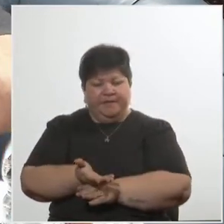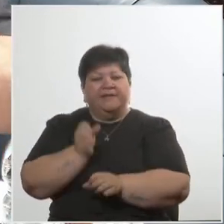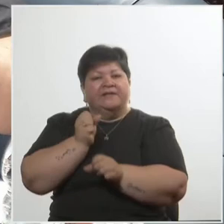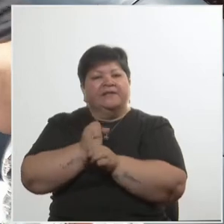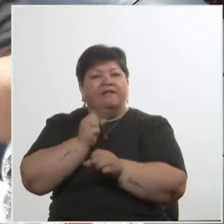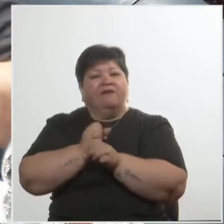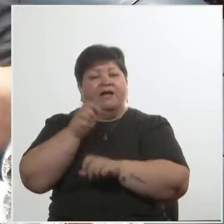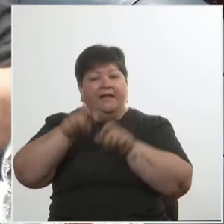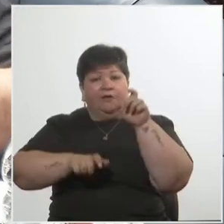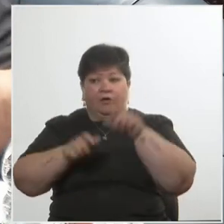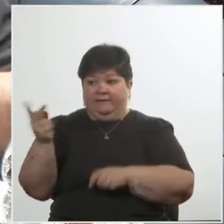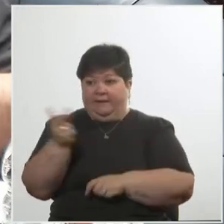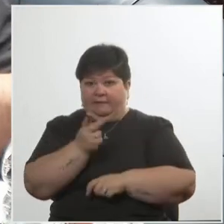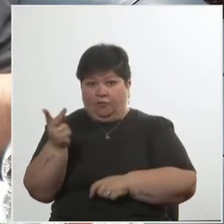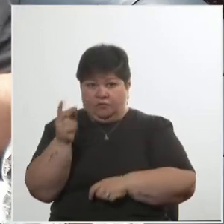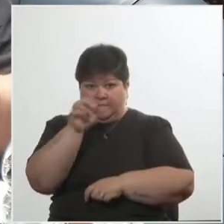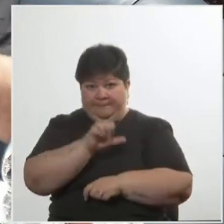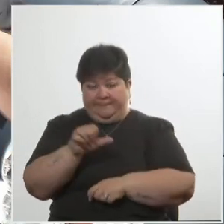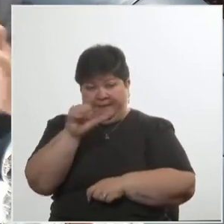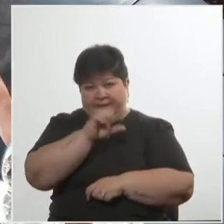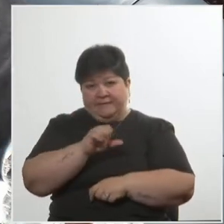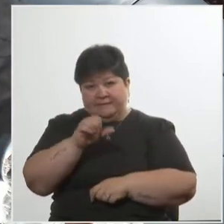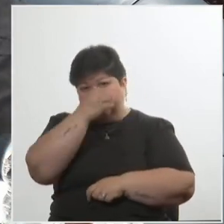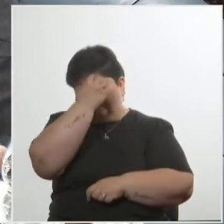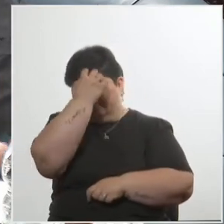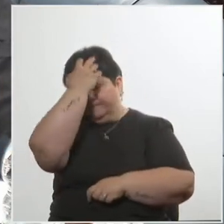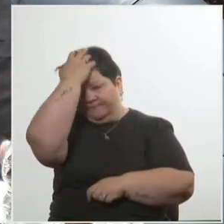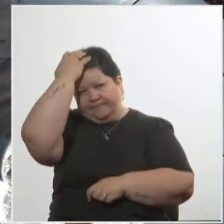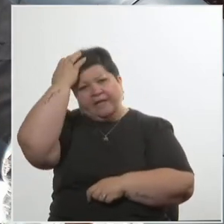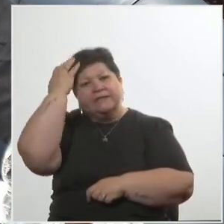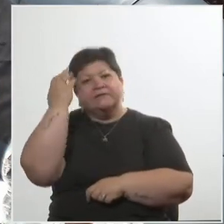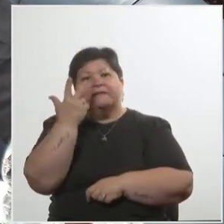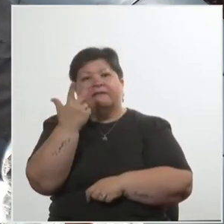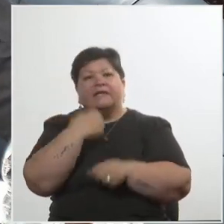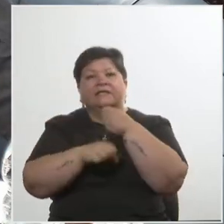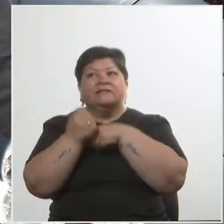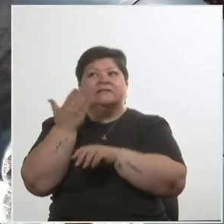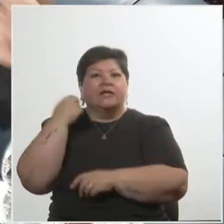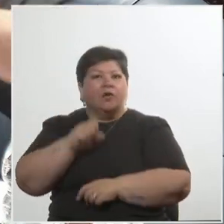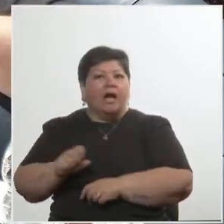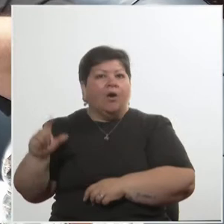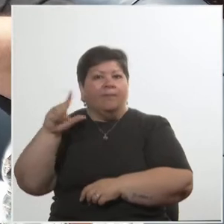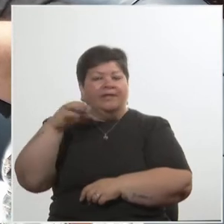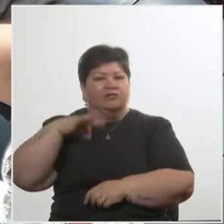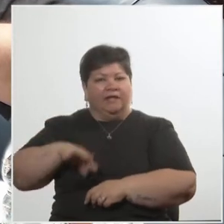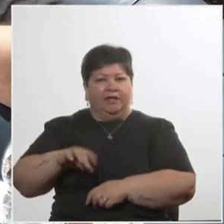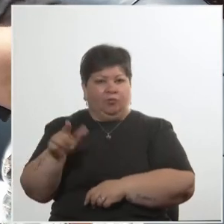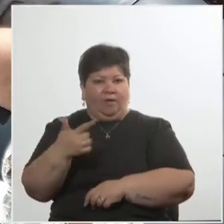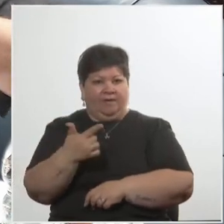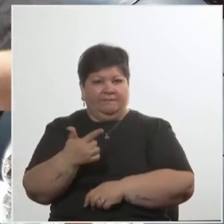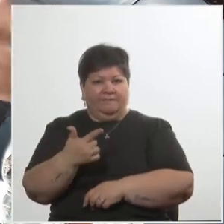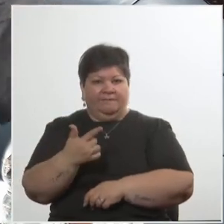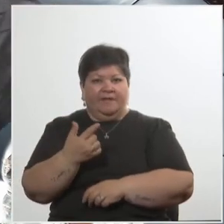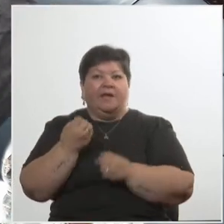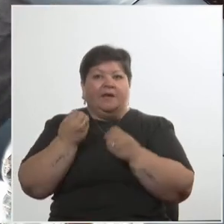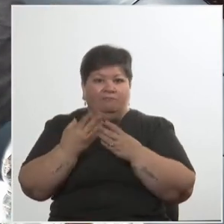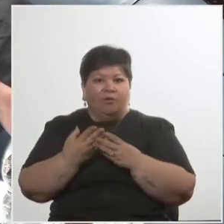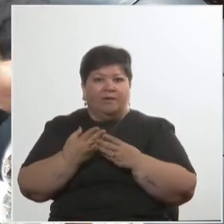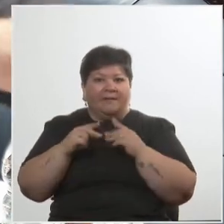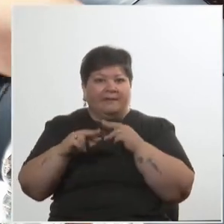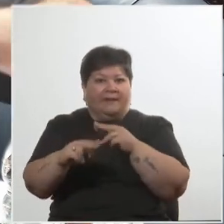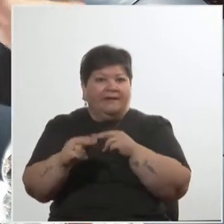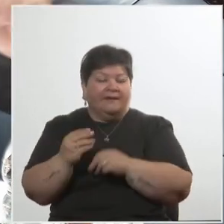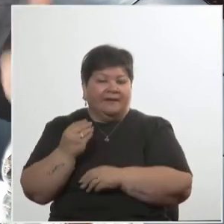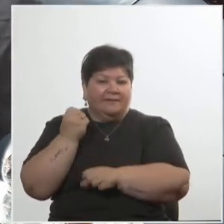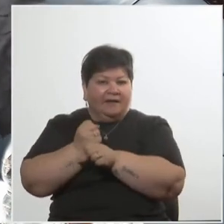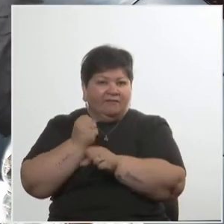trabajadores de estas dos empresas voluntariamente hace tres años que no reciben aumento de salario porque han aceptado descuelgue para mantener el puesto de